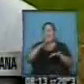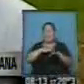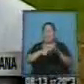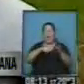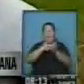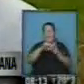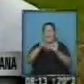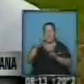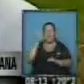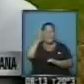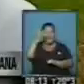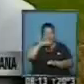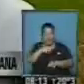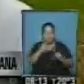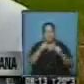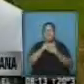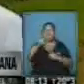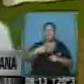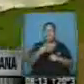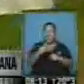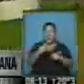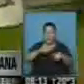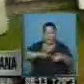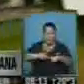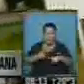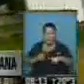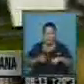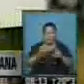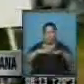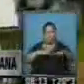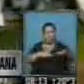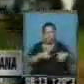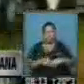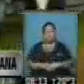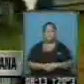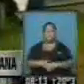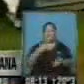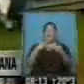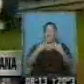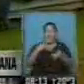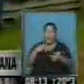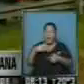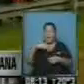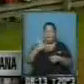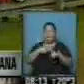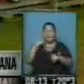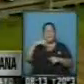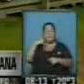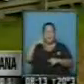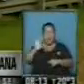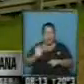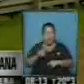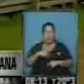kilómetro 37. Pero ¿cuáles son los motivos por los cuales se está realizando esta protesta? Vamos a hablar con Maximiliano Vaznavar